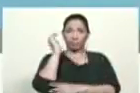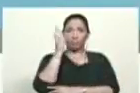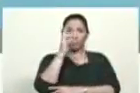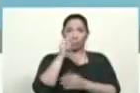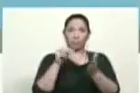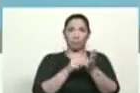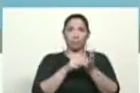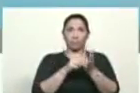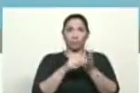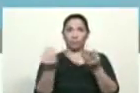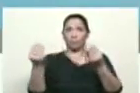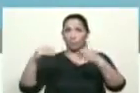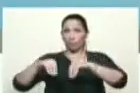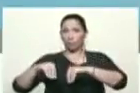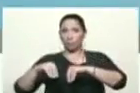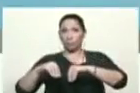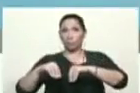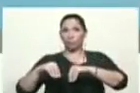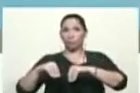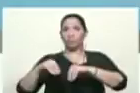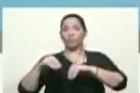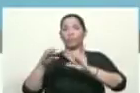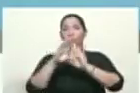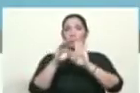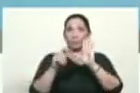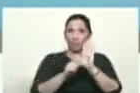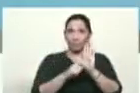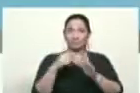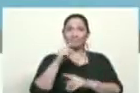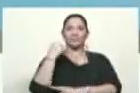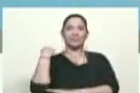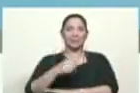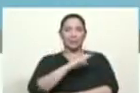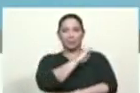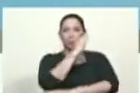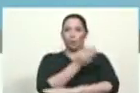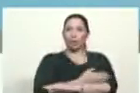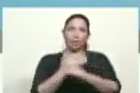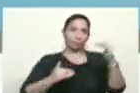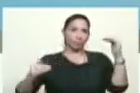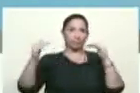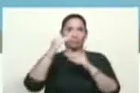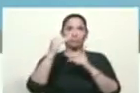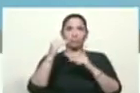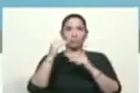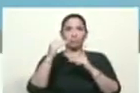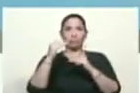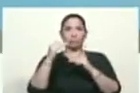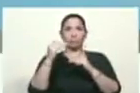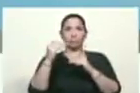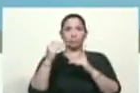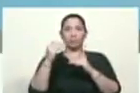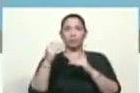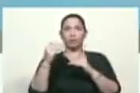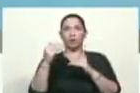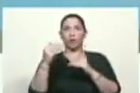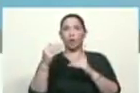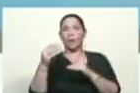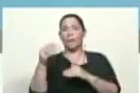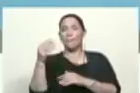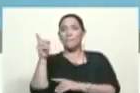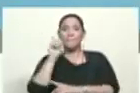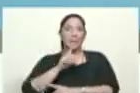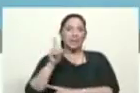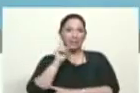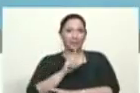acuerdo con la Constituyente, de acuerdo con la Constitución, tiene poderes plenipotenciarios. Es falso que nosotros seamos otra